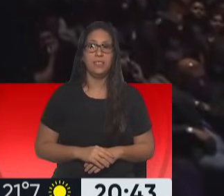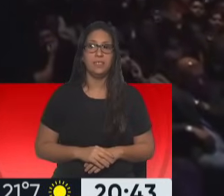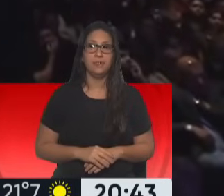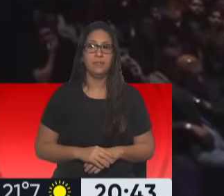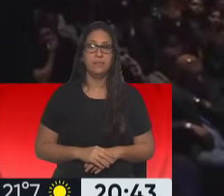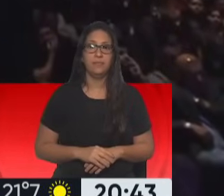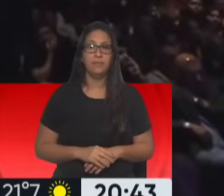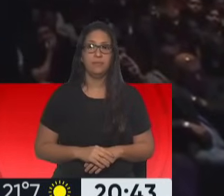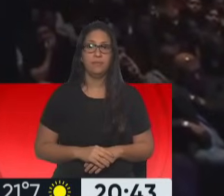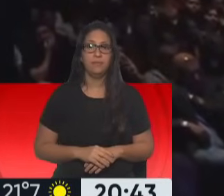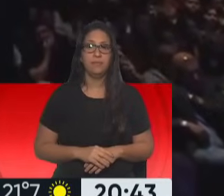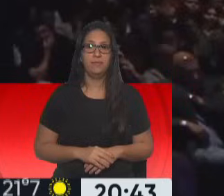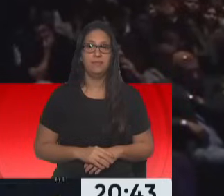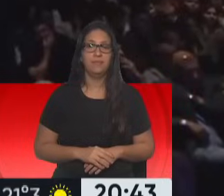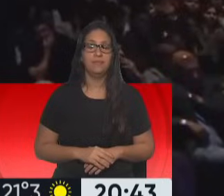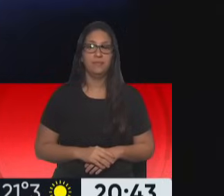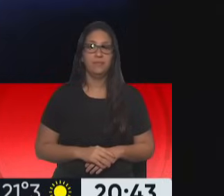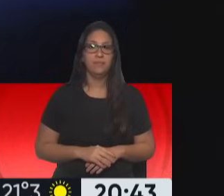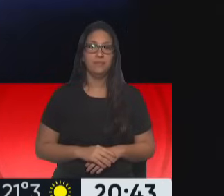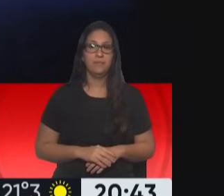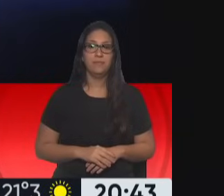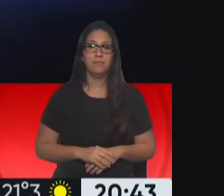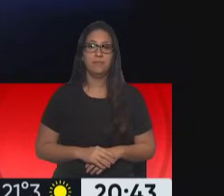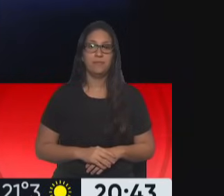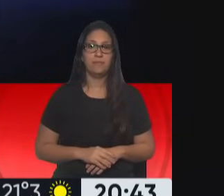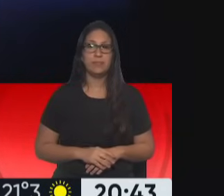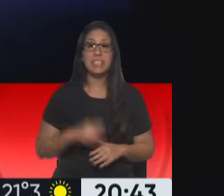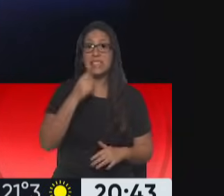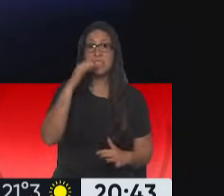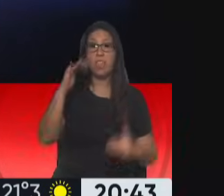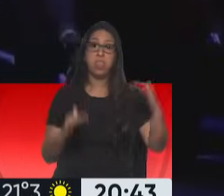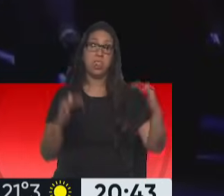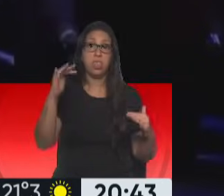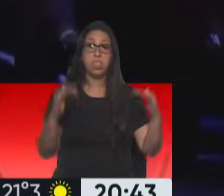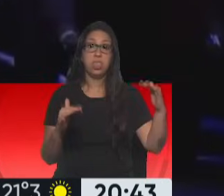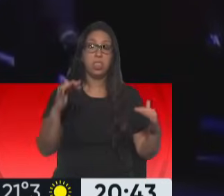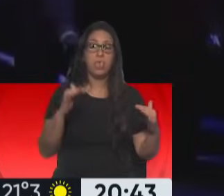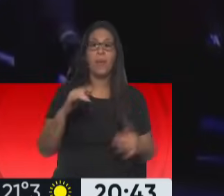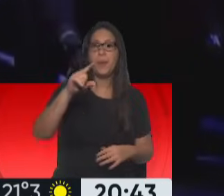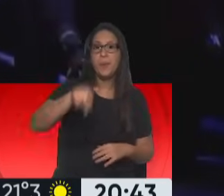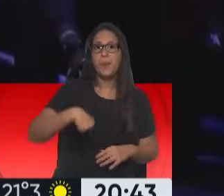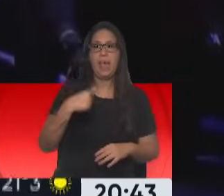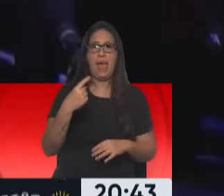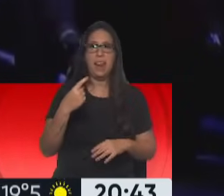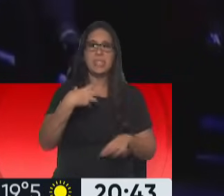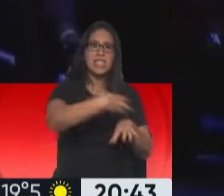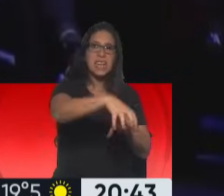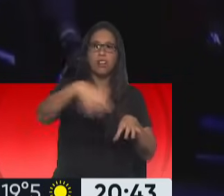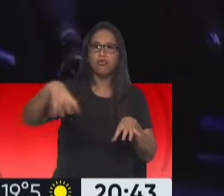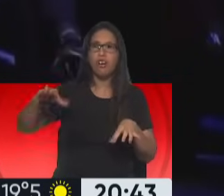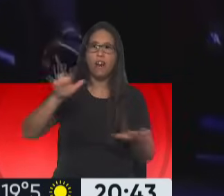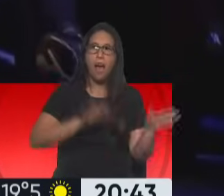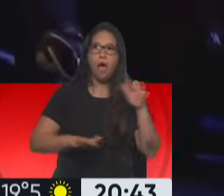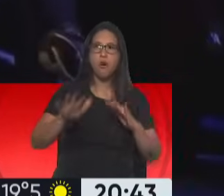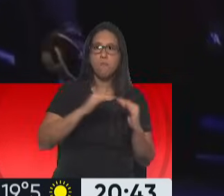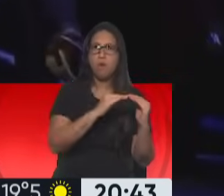Y naturalmente, en la medida que se generen esos desequilibrios, se van a ir acomodando los distintos sectores. Miren,